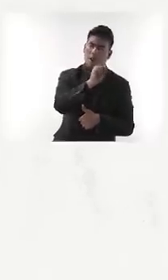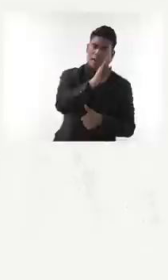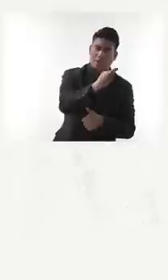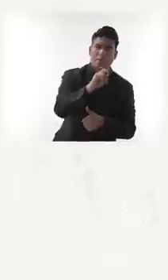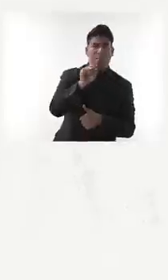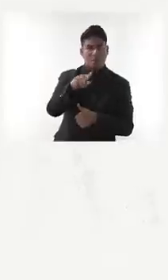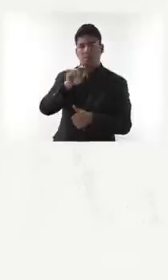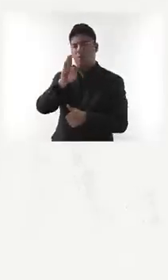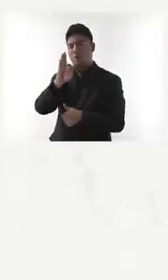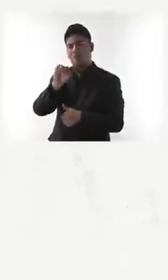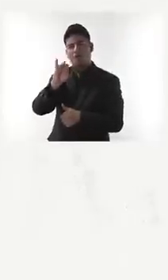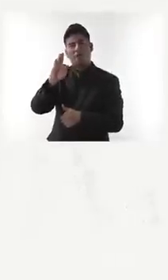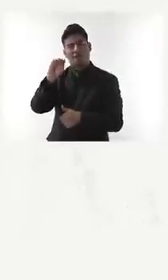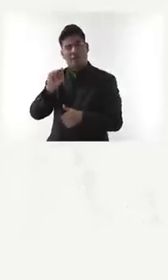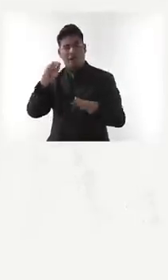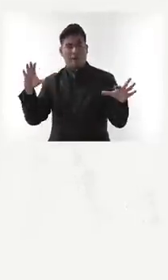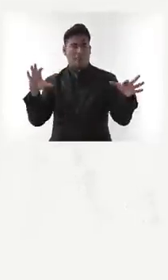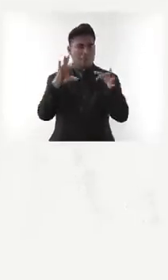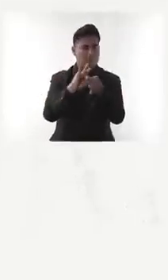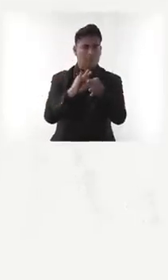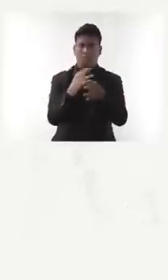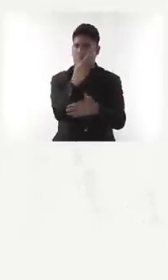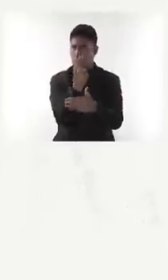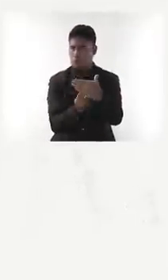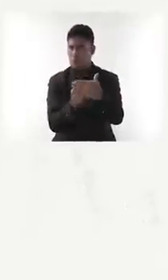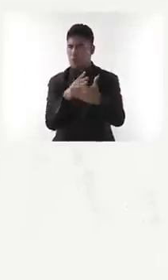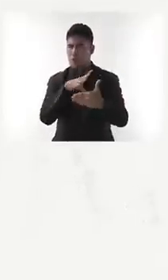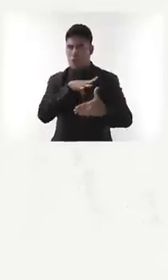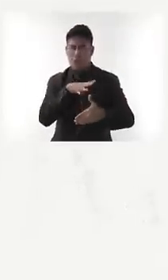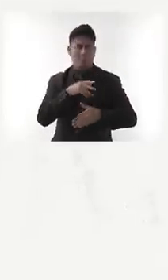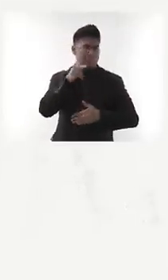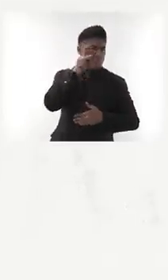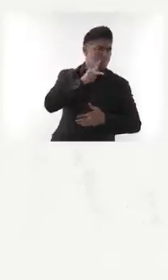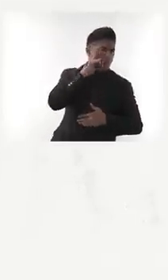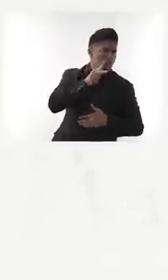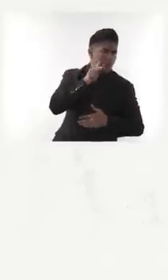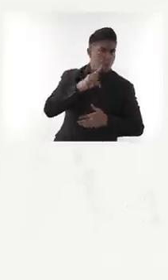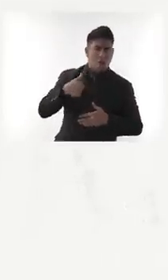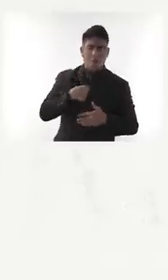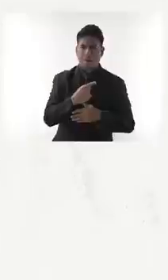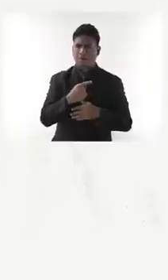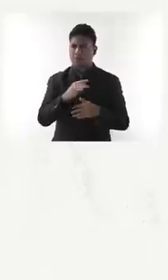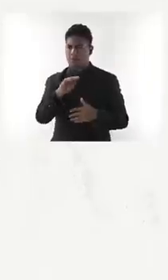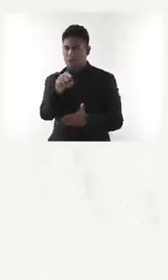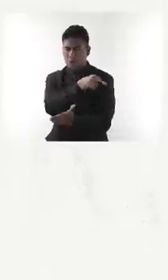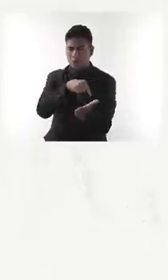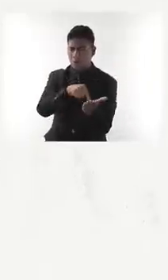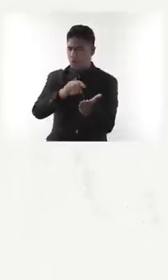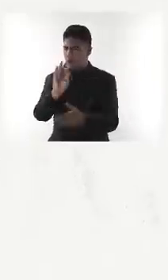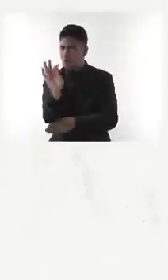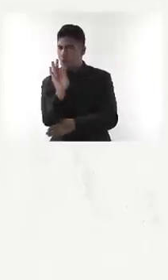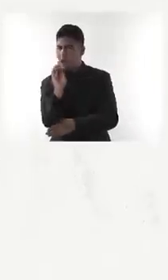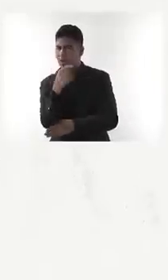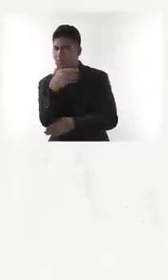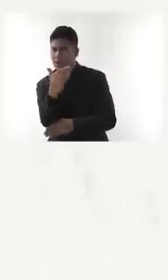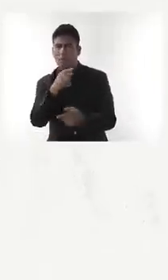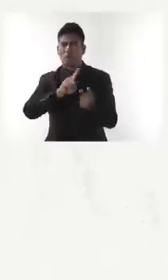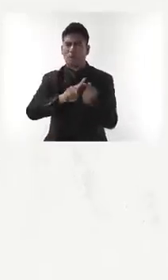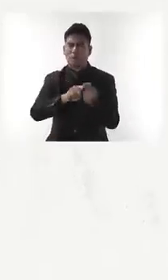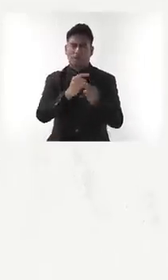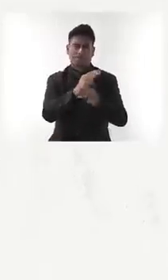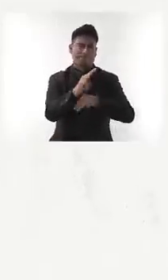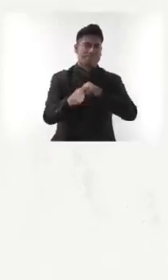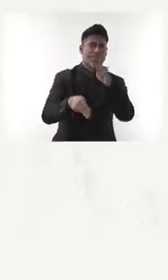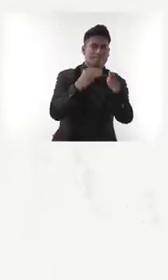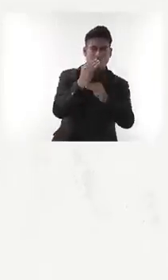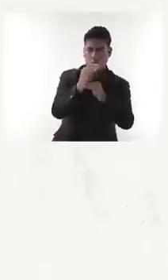servirá para probar las diferentes sedes mundialistas. Y finalmente, en este punto también muy